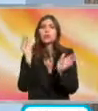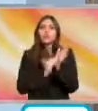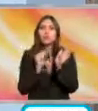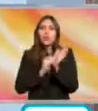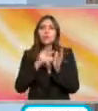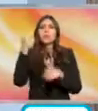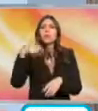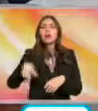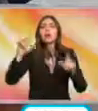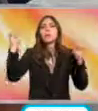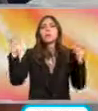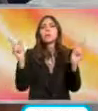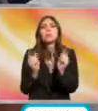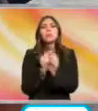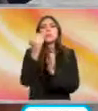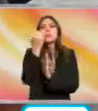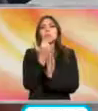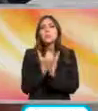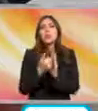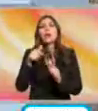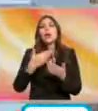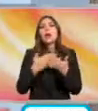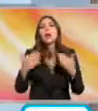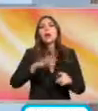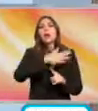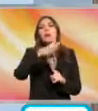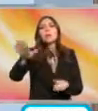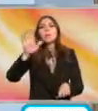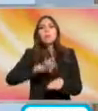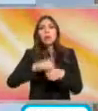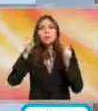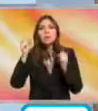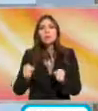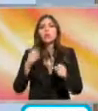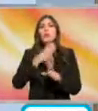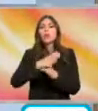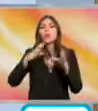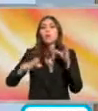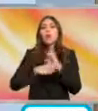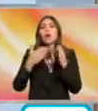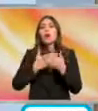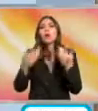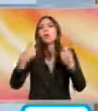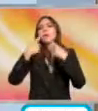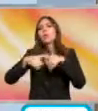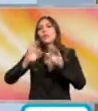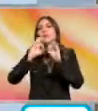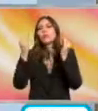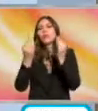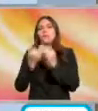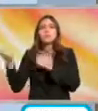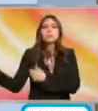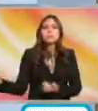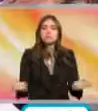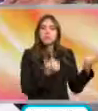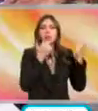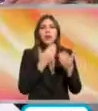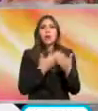mucho menos, porque ya los mares son más seguros, porque ya Claro. las mercancías se Sí. transportan de otra forma, Sí. y pues porque ya hay una máquina de guerra mucho